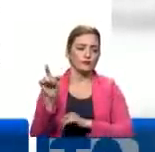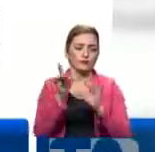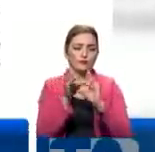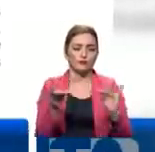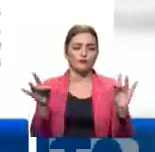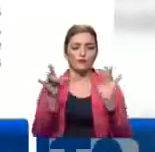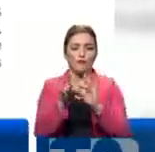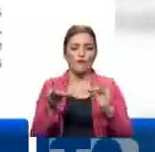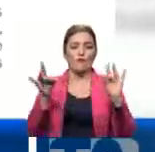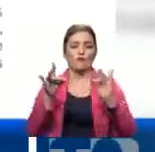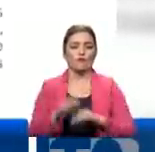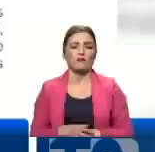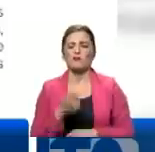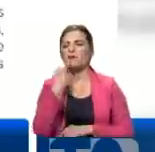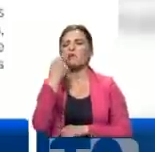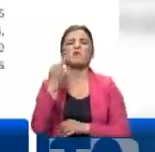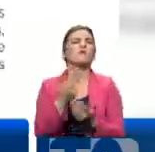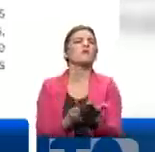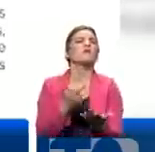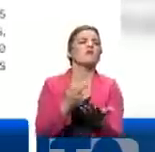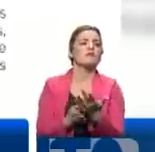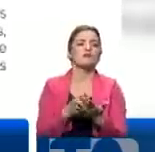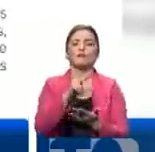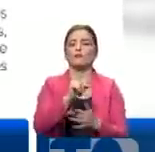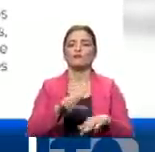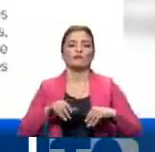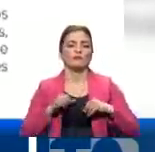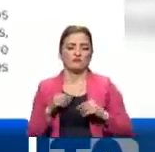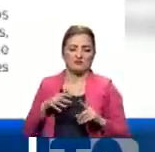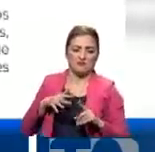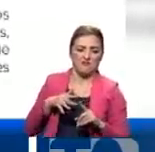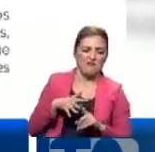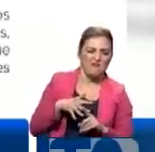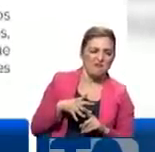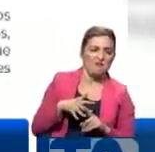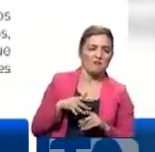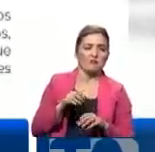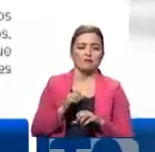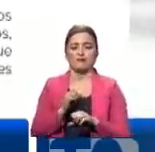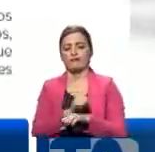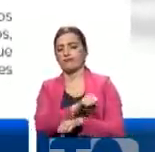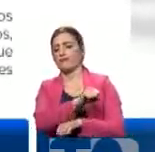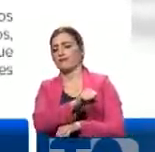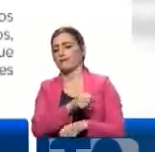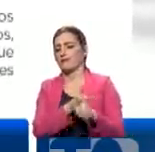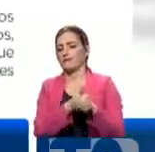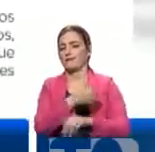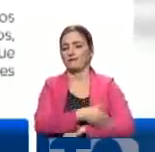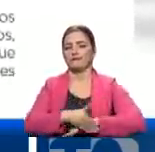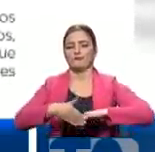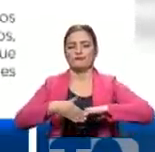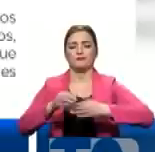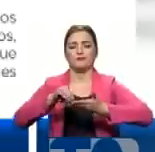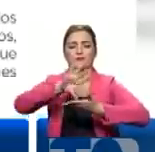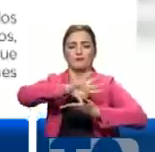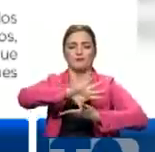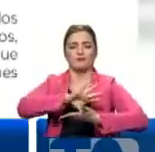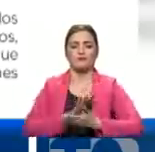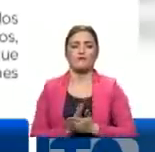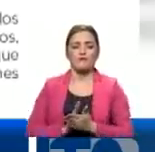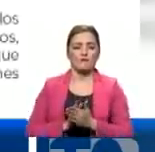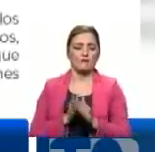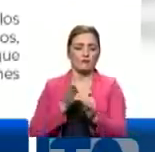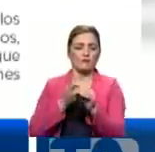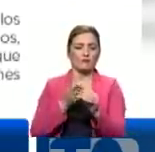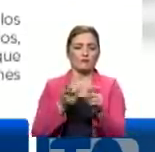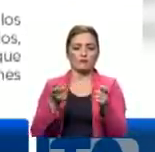pronunció. En donde rechaza categóricamente los actos de vandalismo protagonizados en las inmediaciones del Palacio Legislativo como parte de un intento